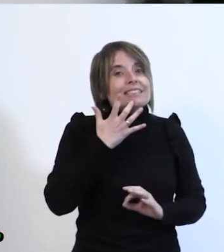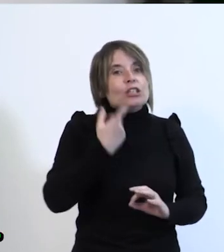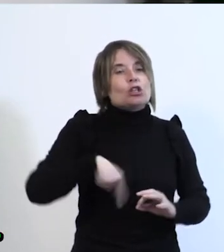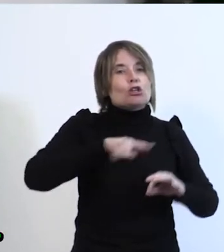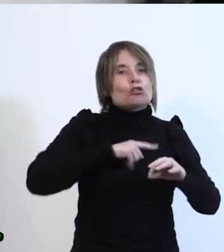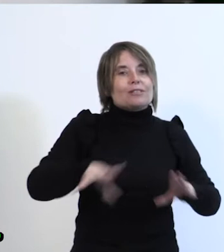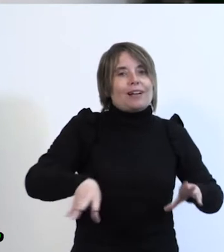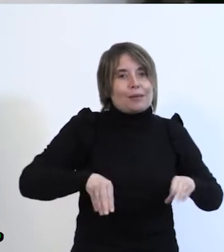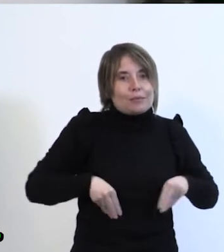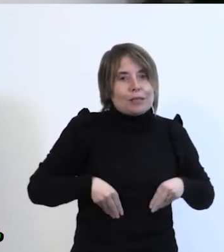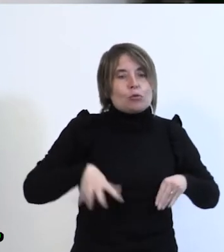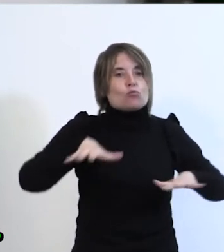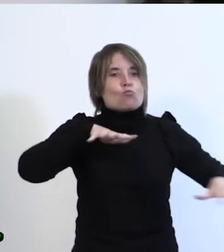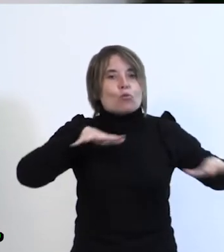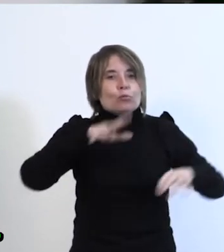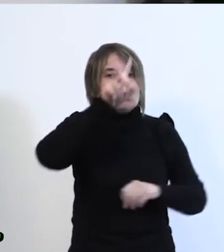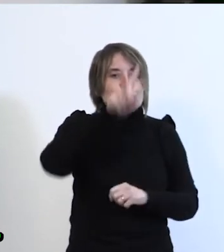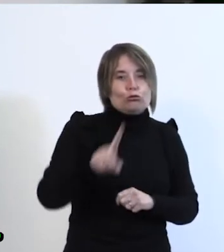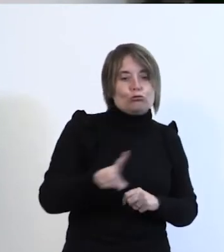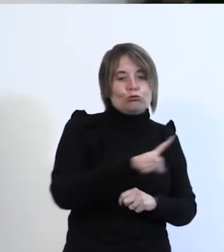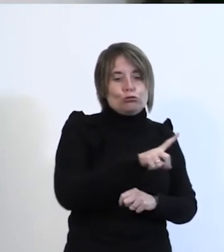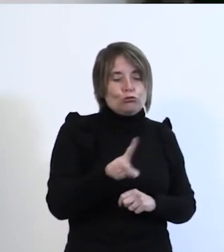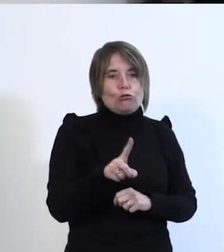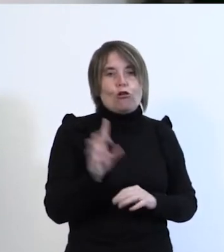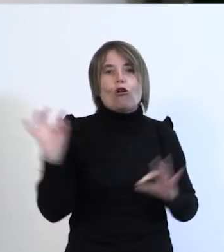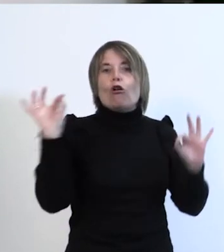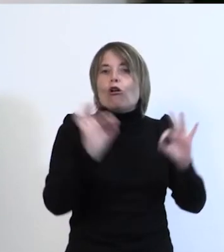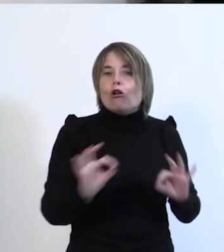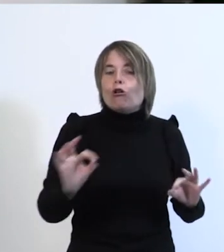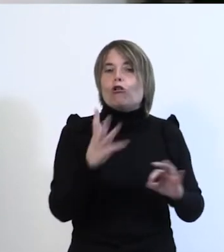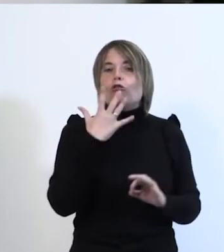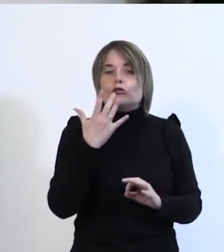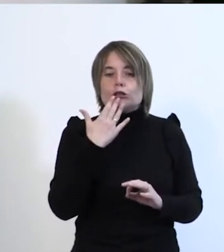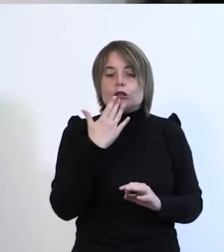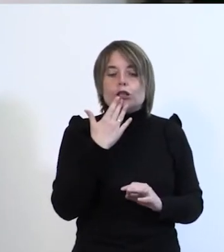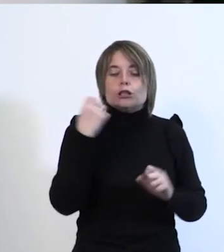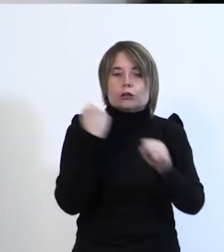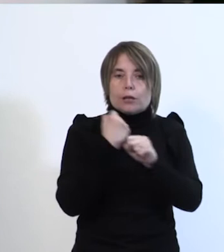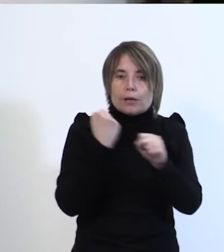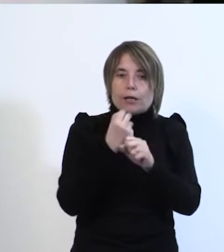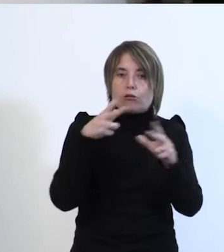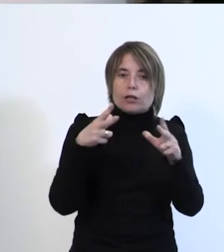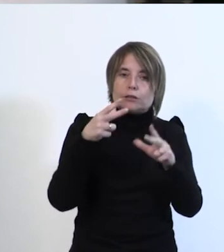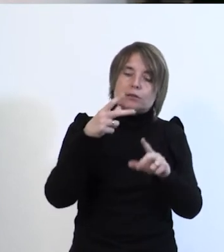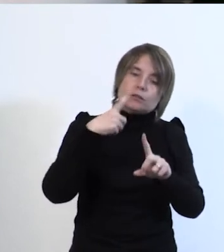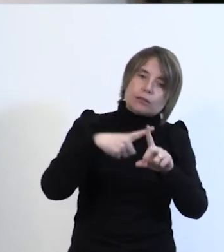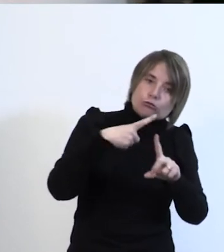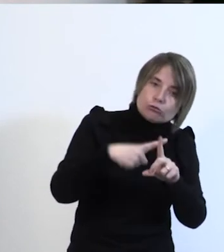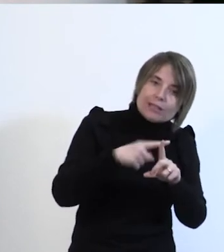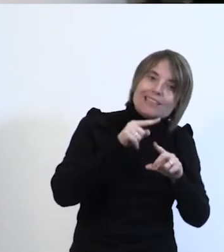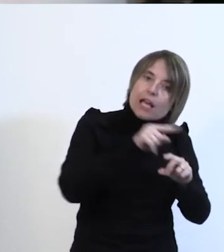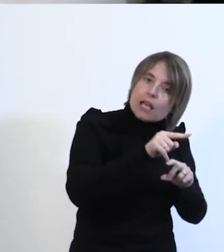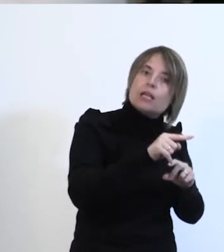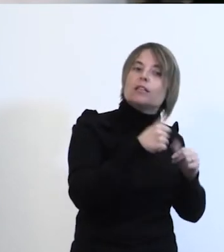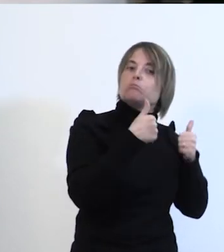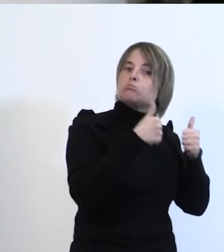las aceptamos como parte del movimiento o no, o si las consideramos trabajadoras sexuales o no. Ellas